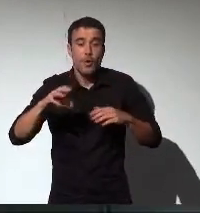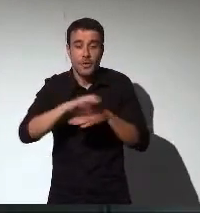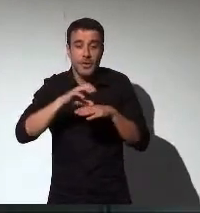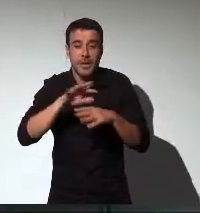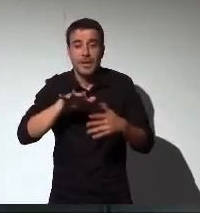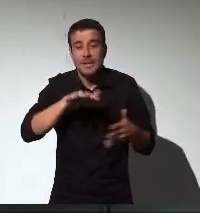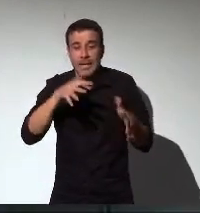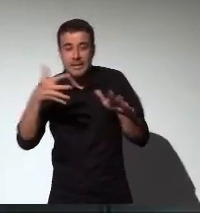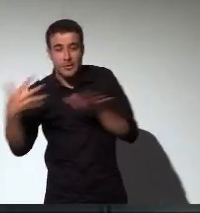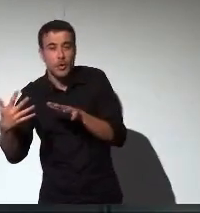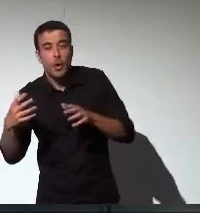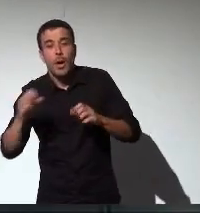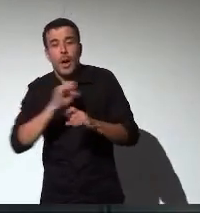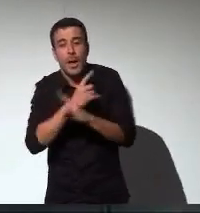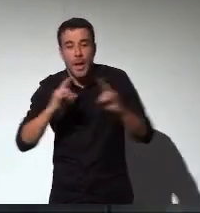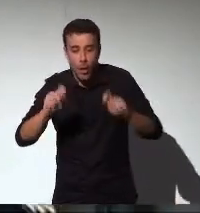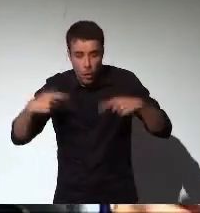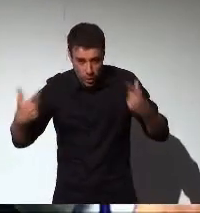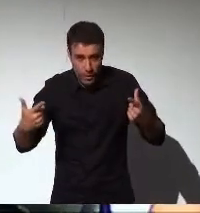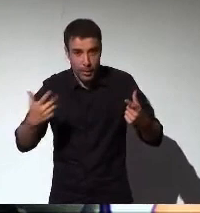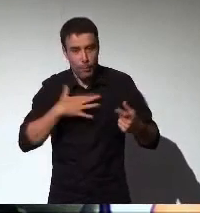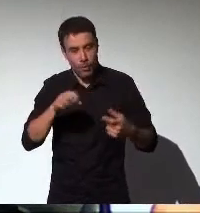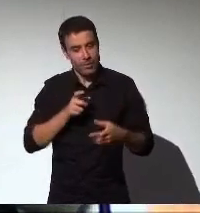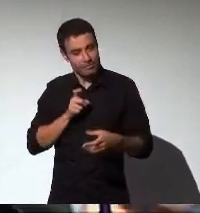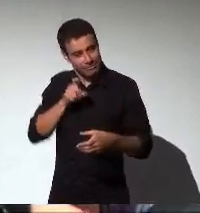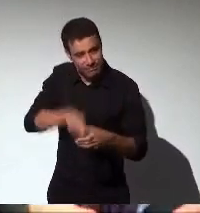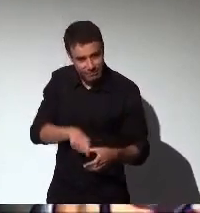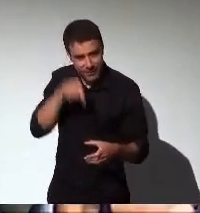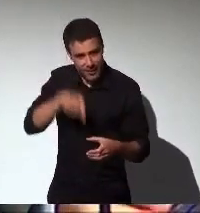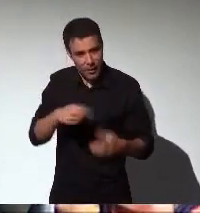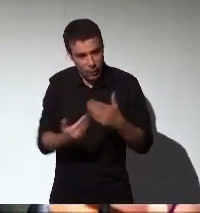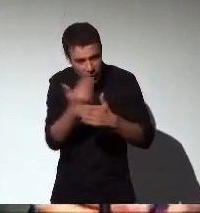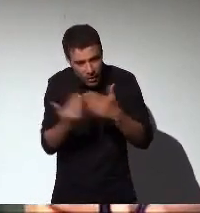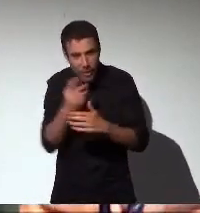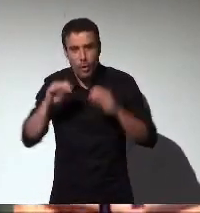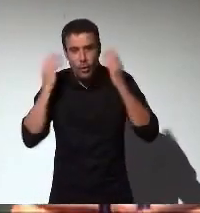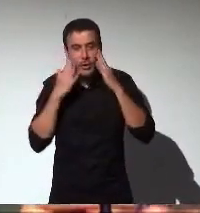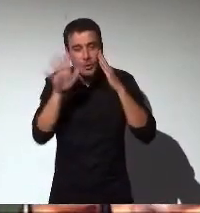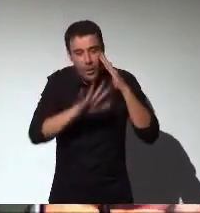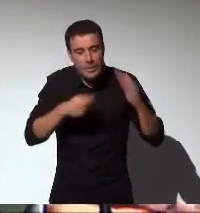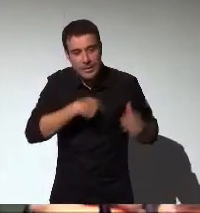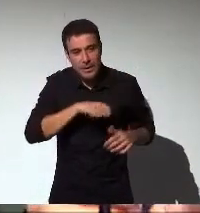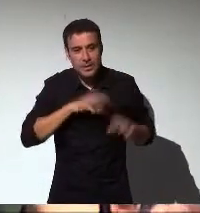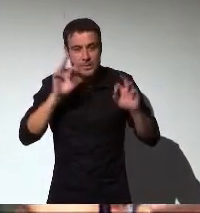Ecológica, participar en esta jornada, en este Congreso Estatal de Voluntariado.